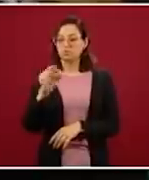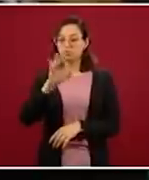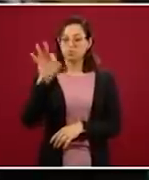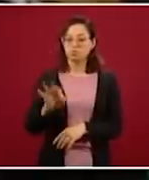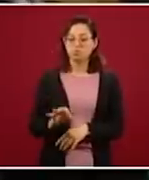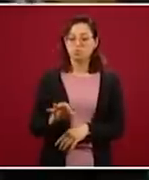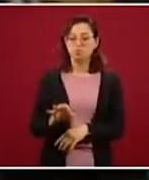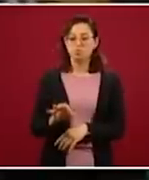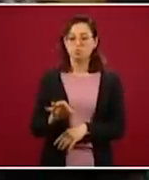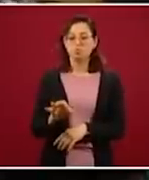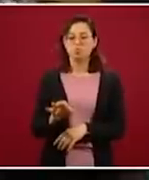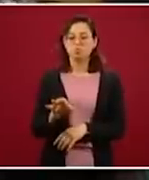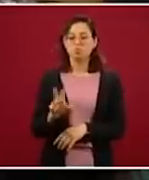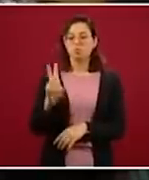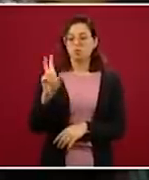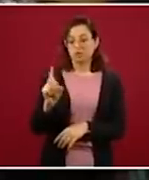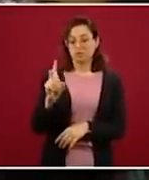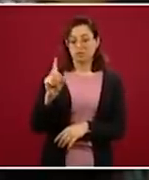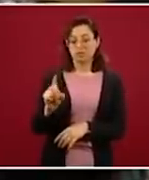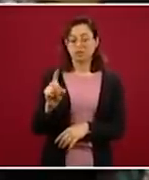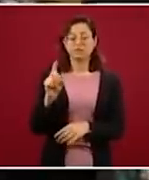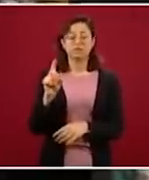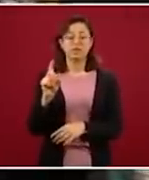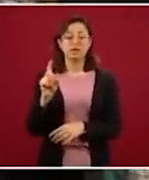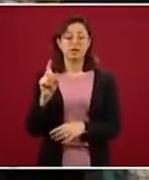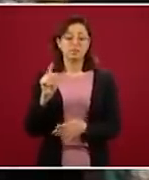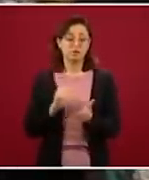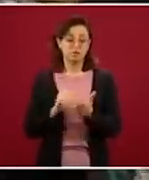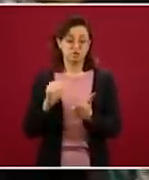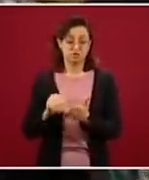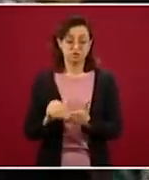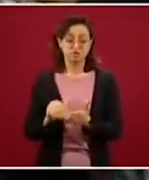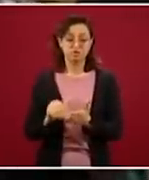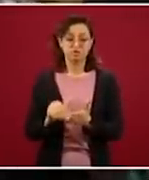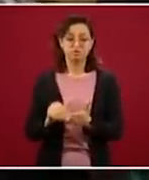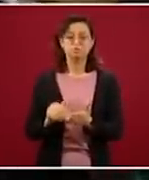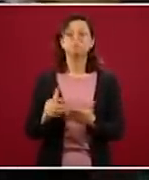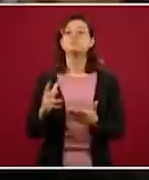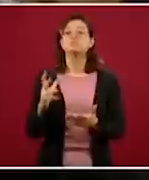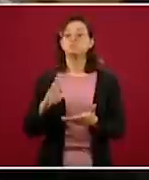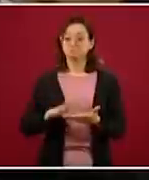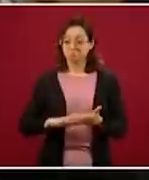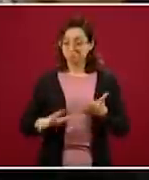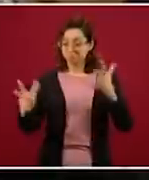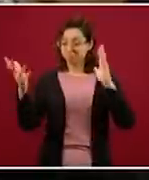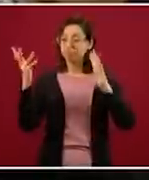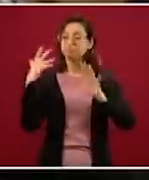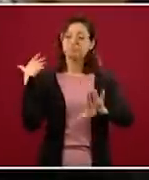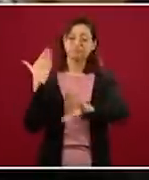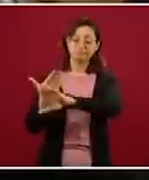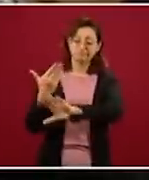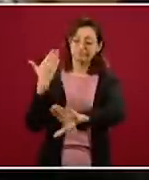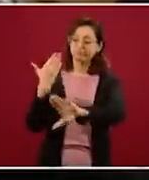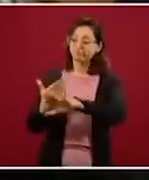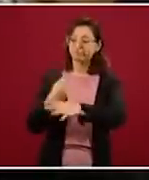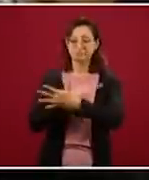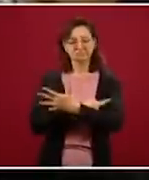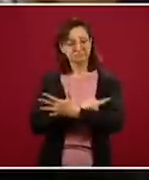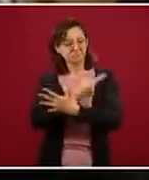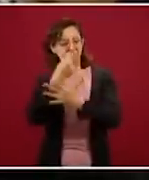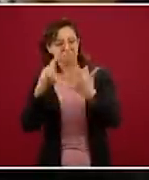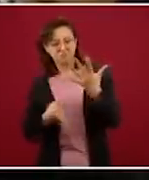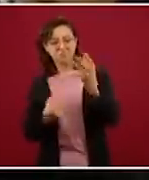66.1%, es decir, 30.7 millones de ellas, han enfrentado violencia de cualquier tipo y de cualquier